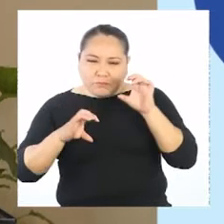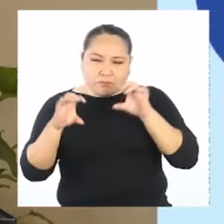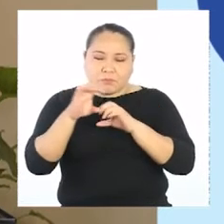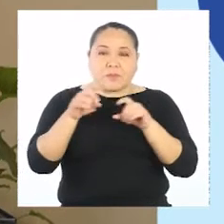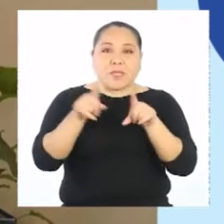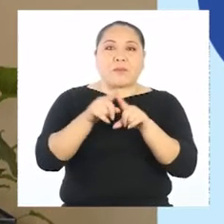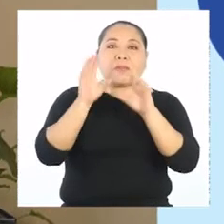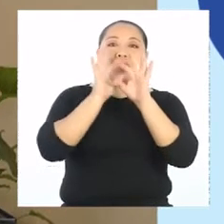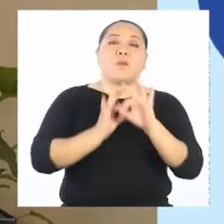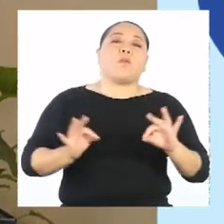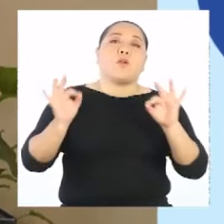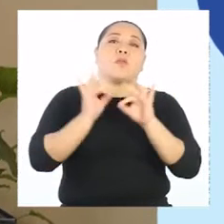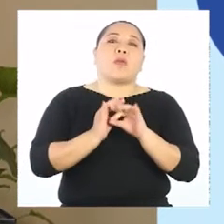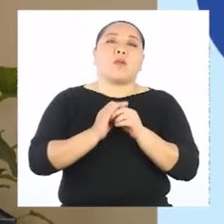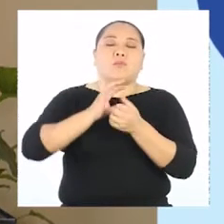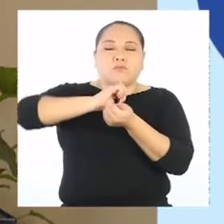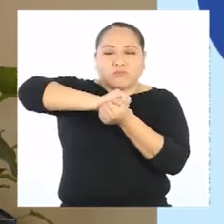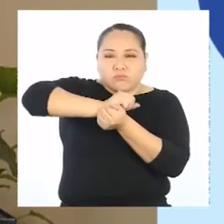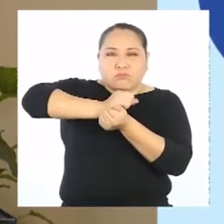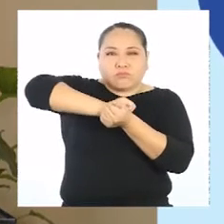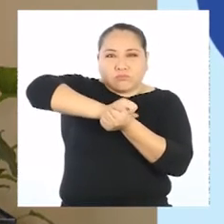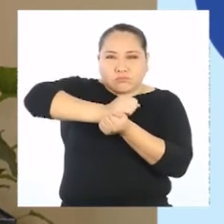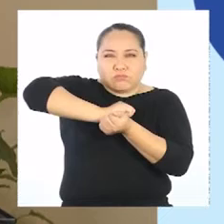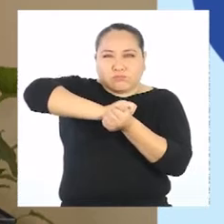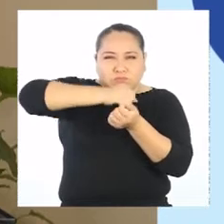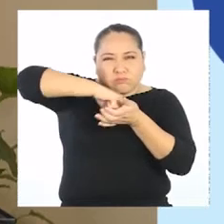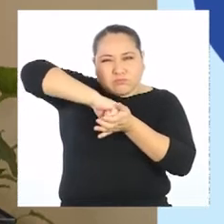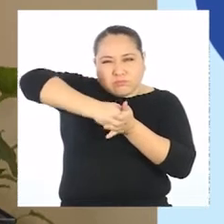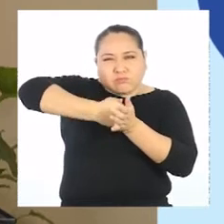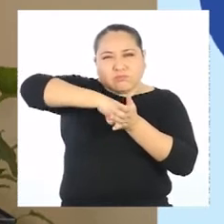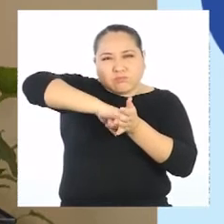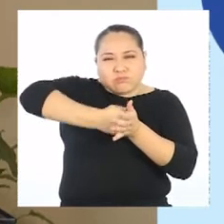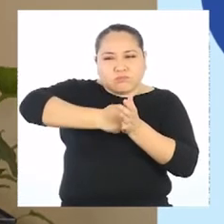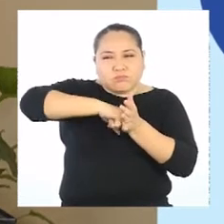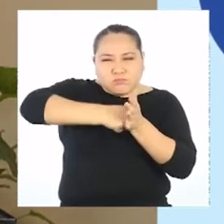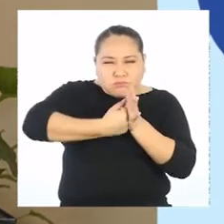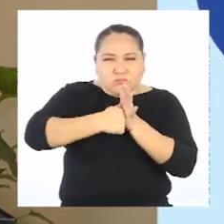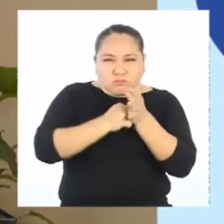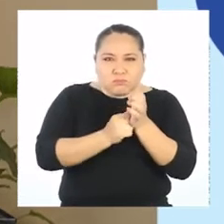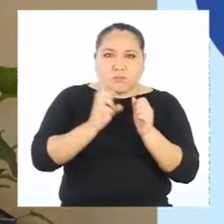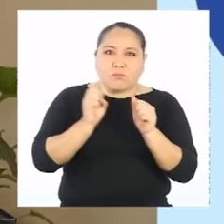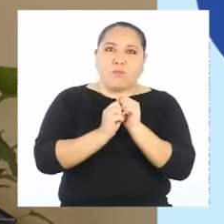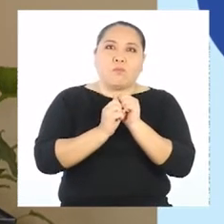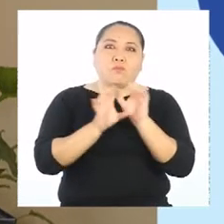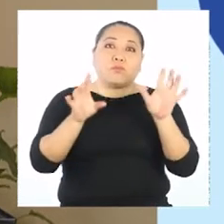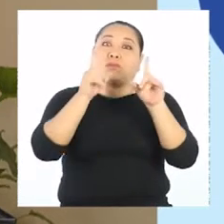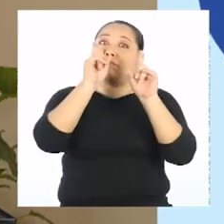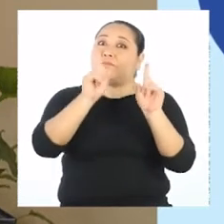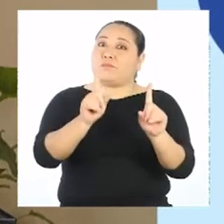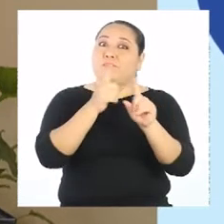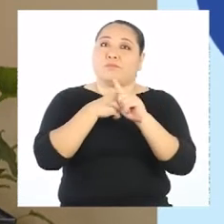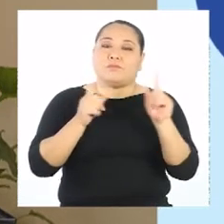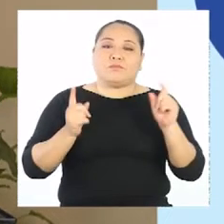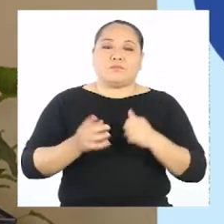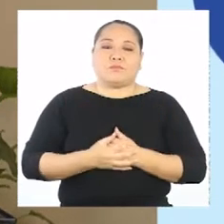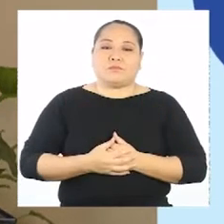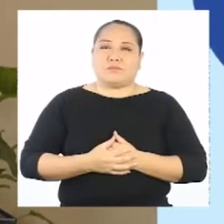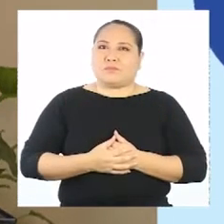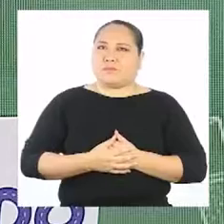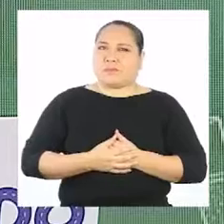también importante humedecerla y molerla para producir una mezcla explosiva.